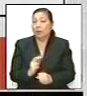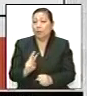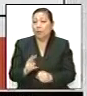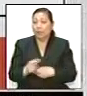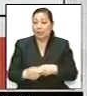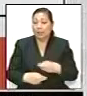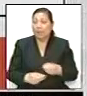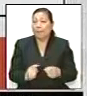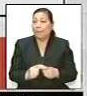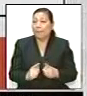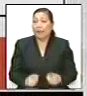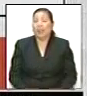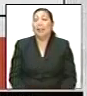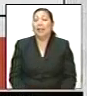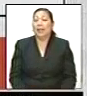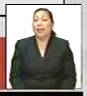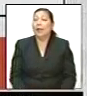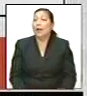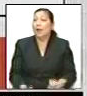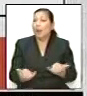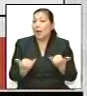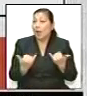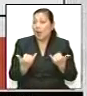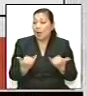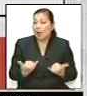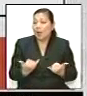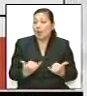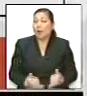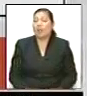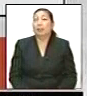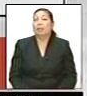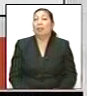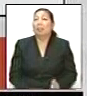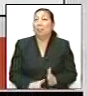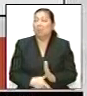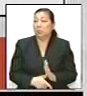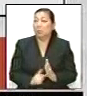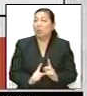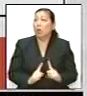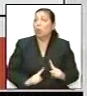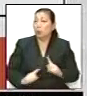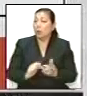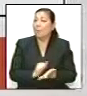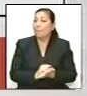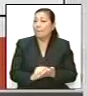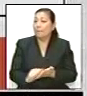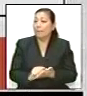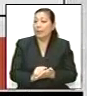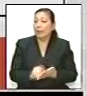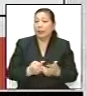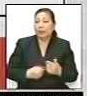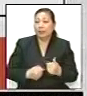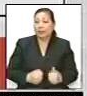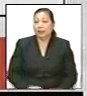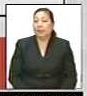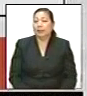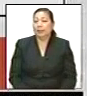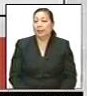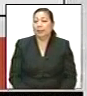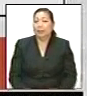procesos sin embargo ahora después de unos meses ya estamos esté